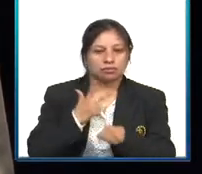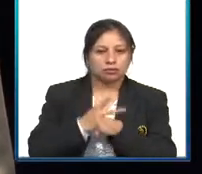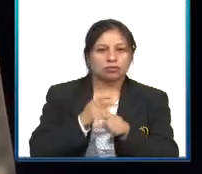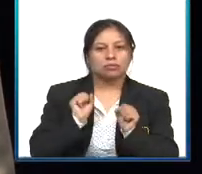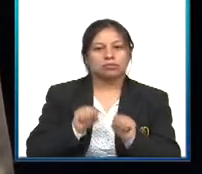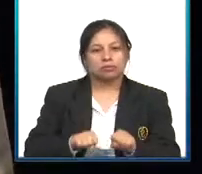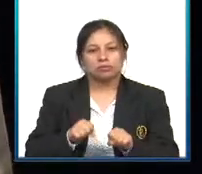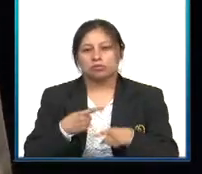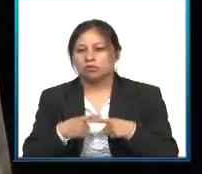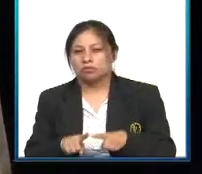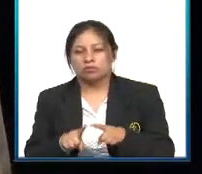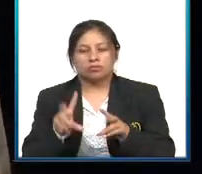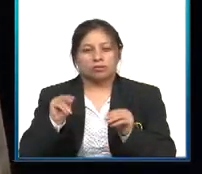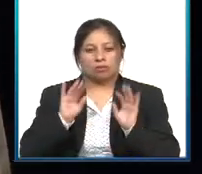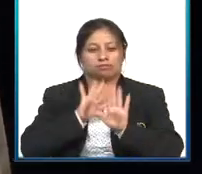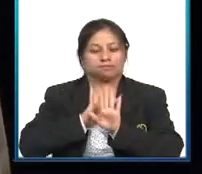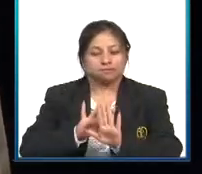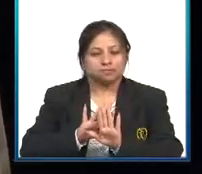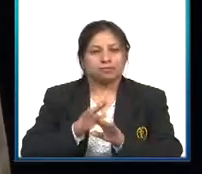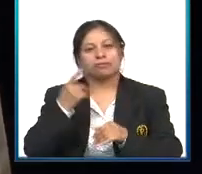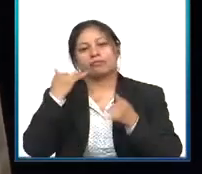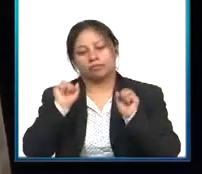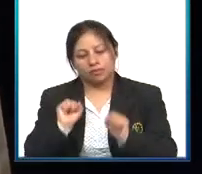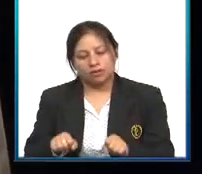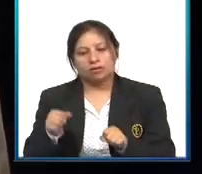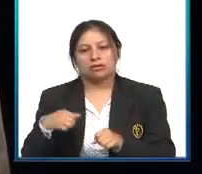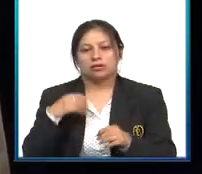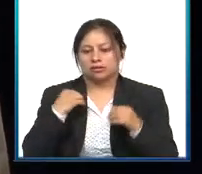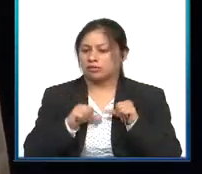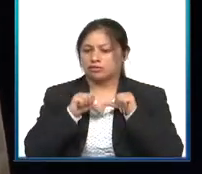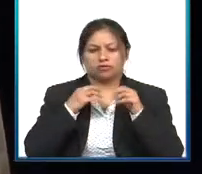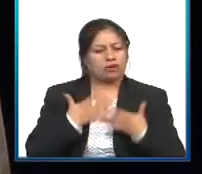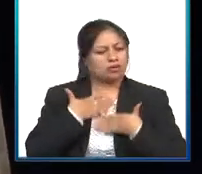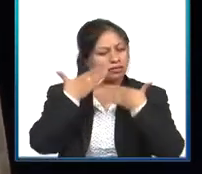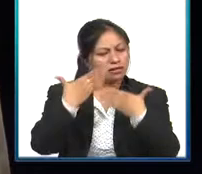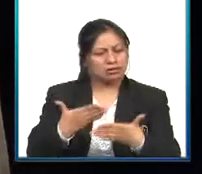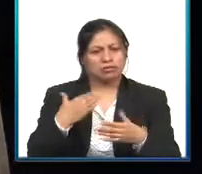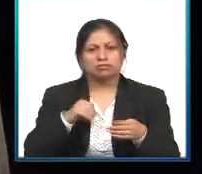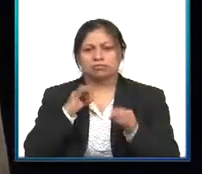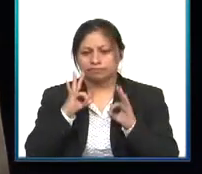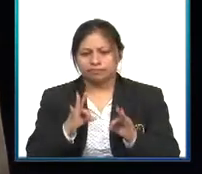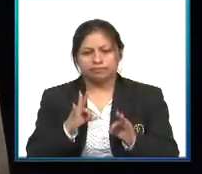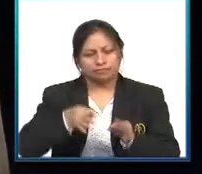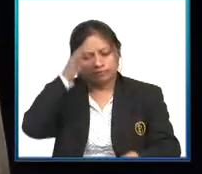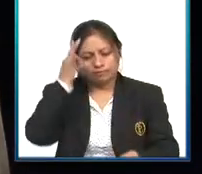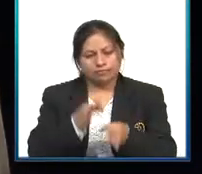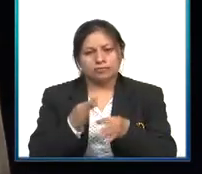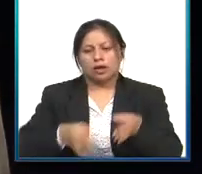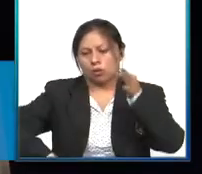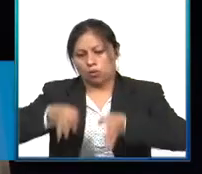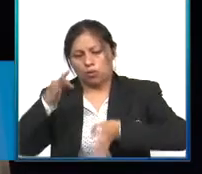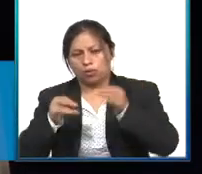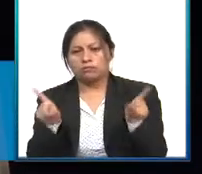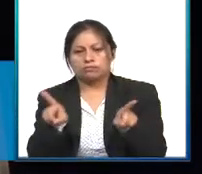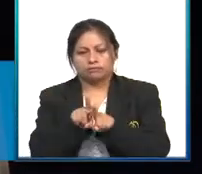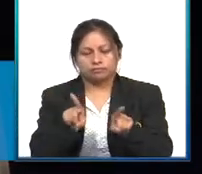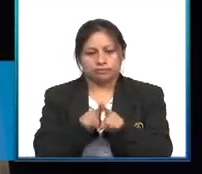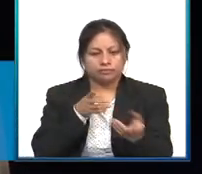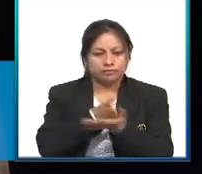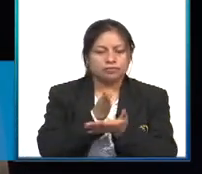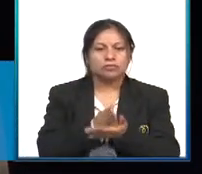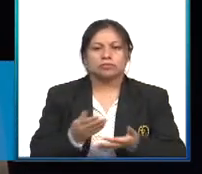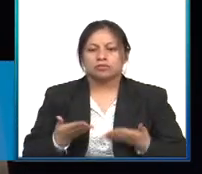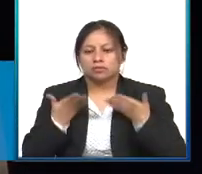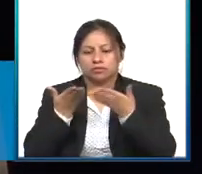pero que eso era un obstáculo para ellos, puedan ahora con toda confianza y con esa certeza jurídica que este decreto nos